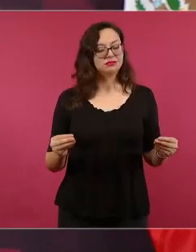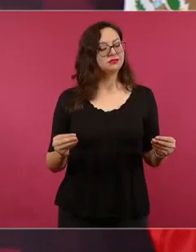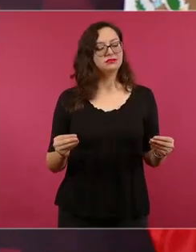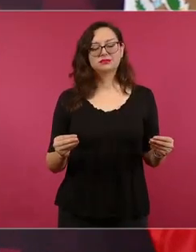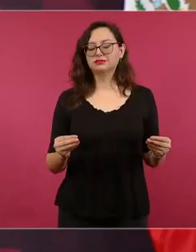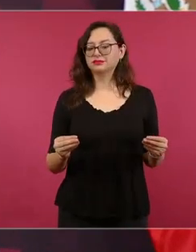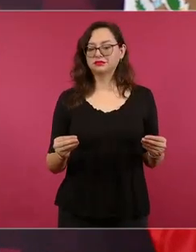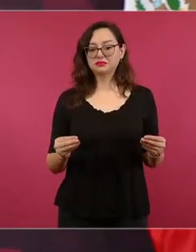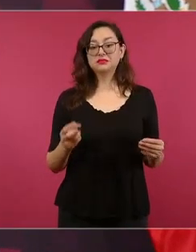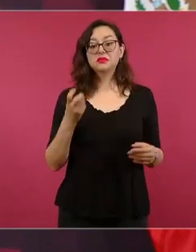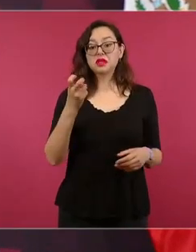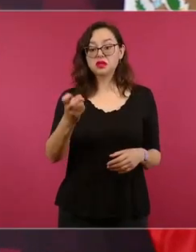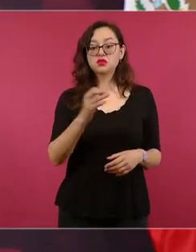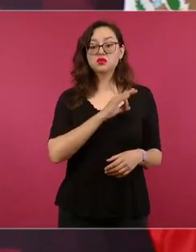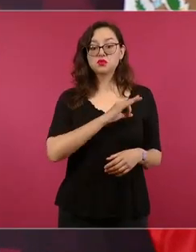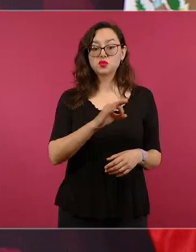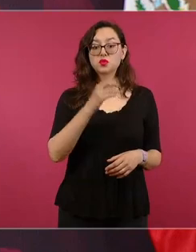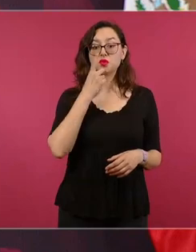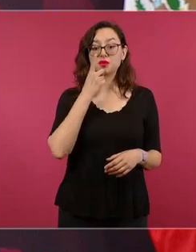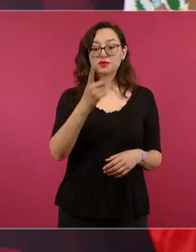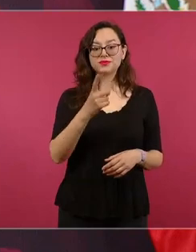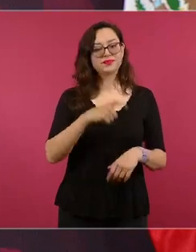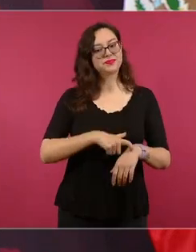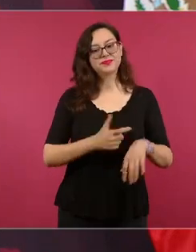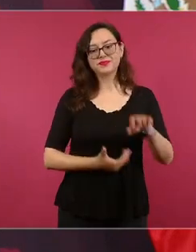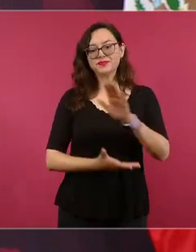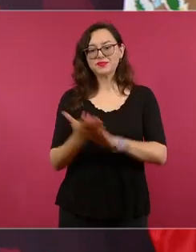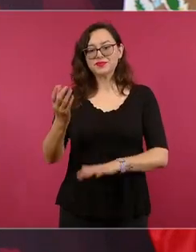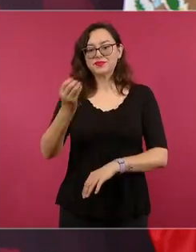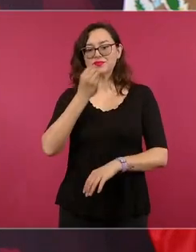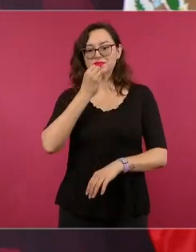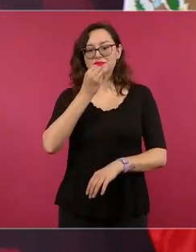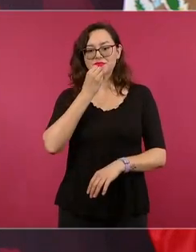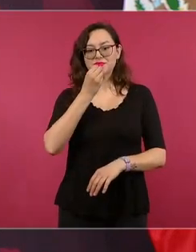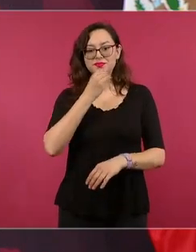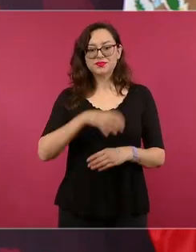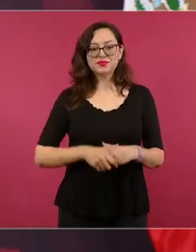Entonces, eso es lo que puedo comentarles. Vámonos a desayunar. Sí.